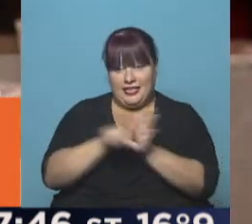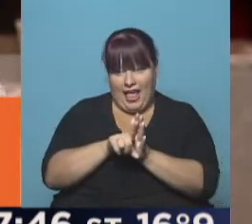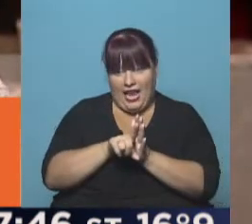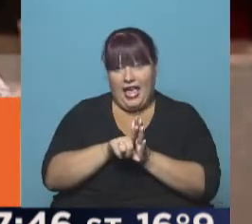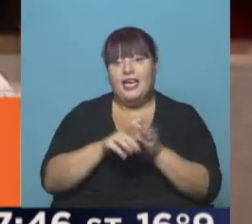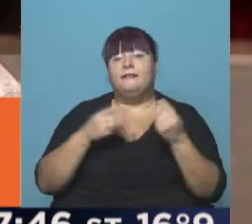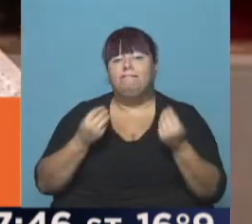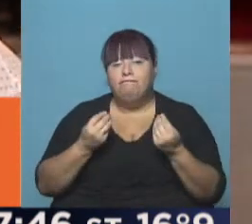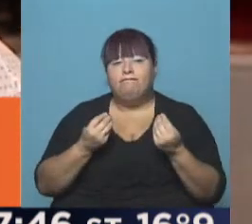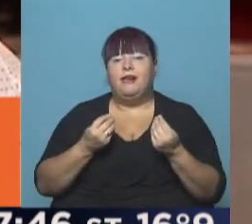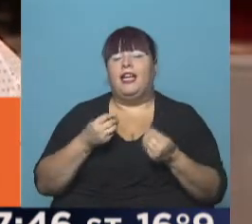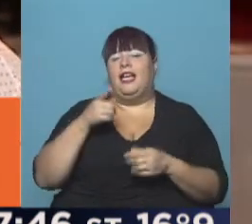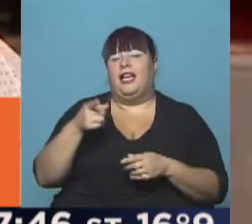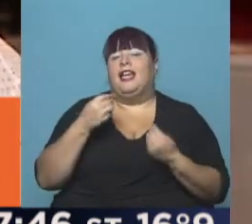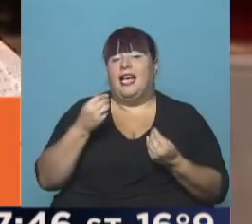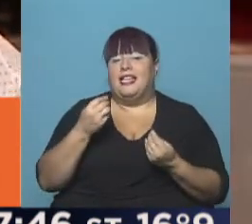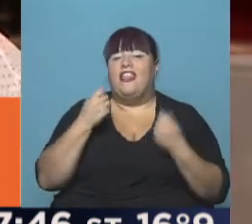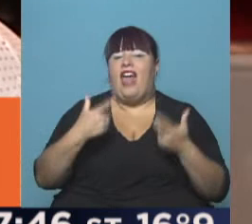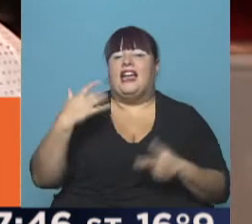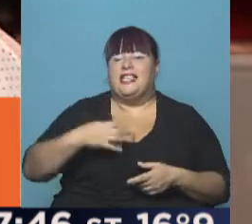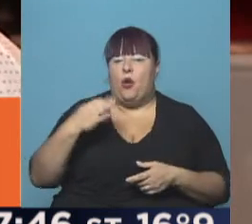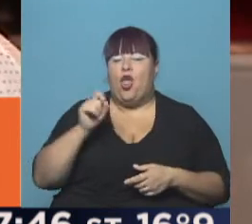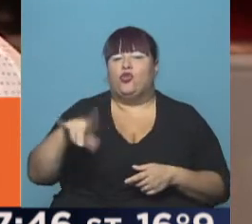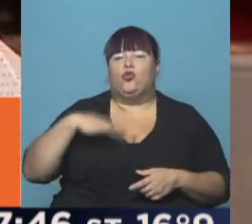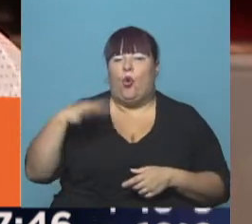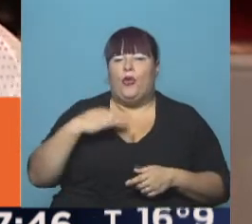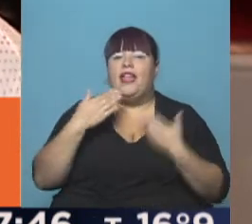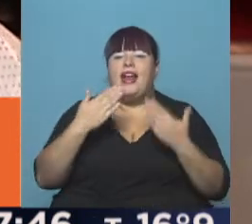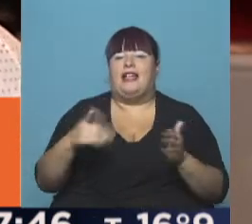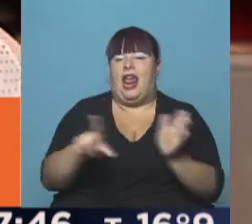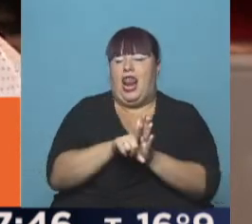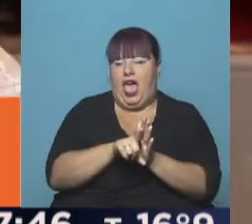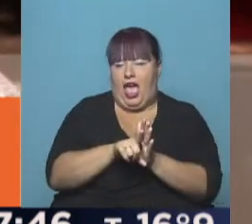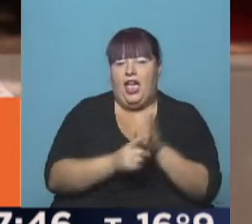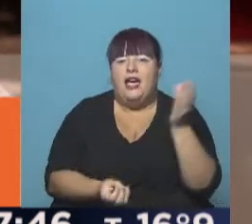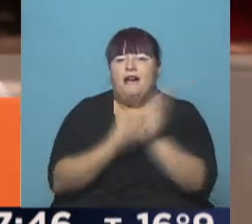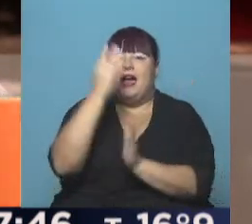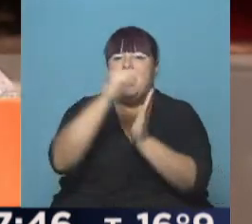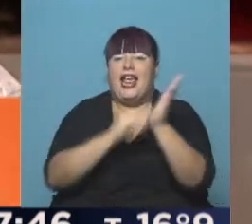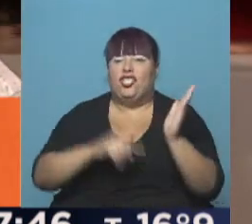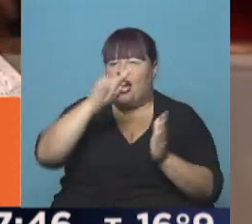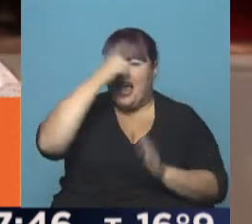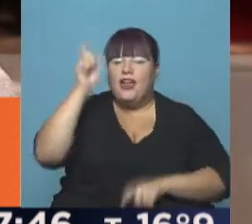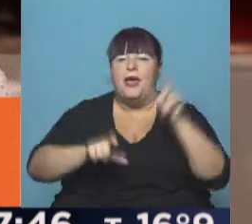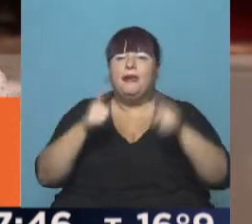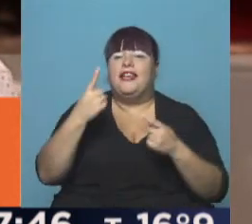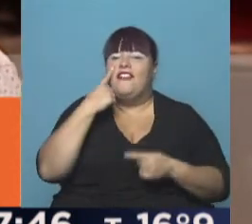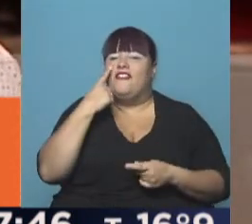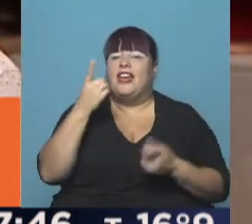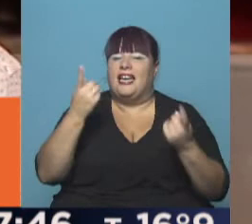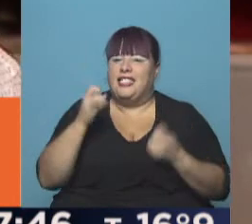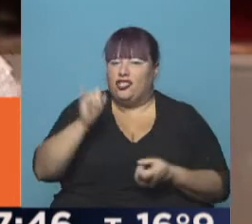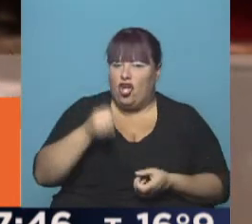lo que hace básicamente es eso, es garantizar su vida con la fuerza de una ley, crear un registro nacional de personas